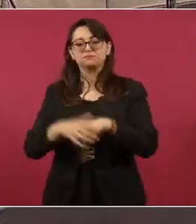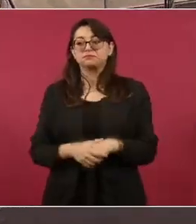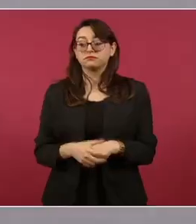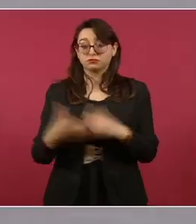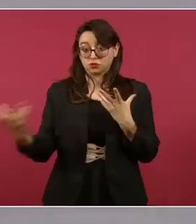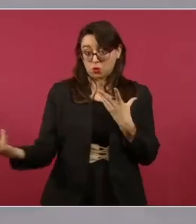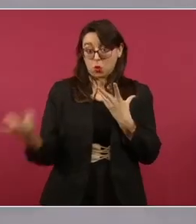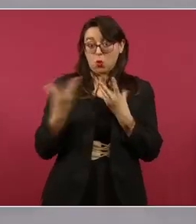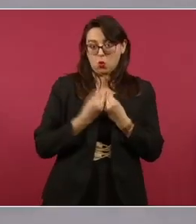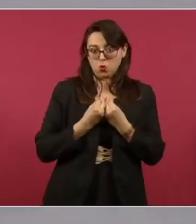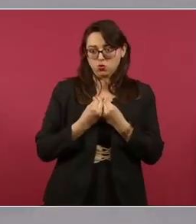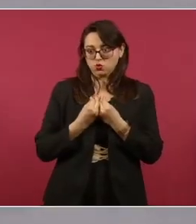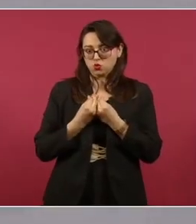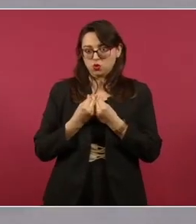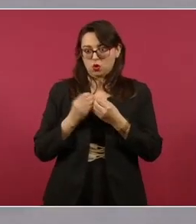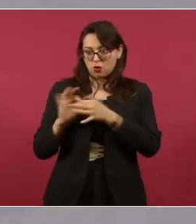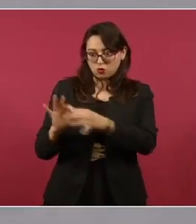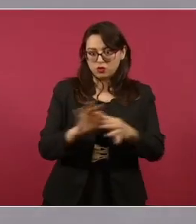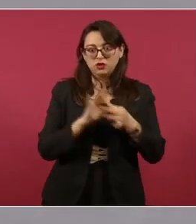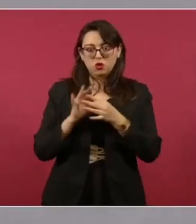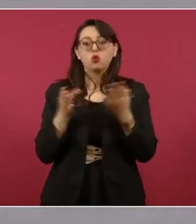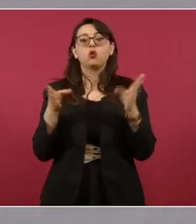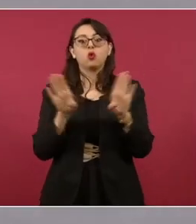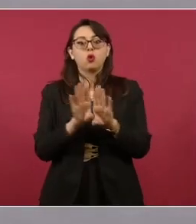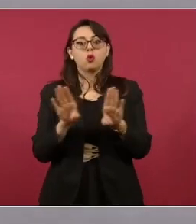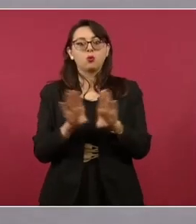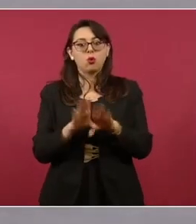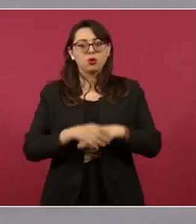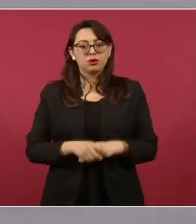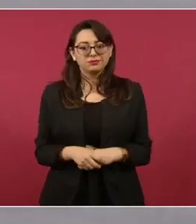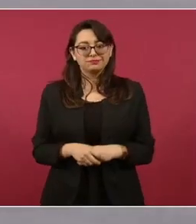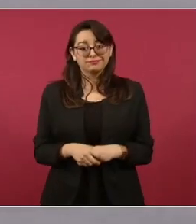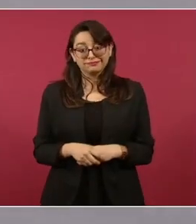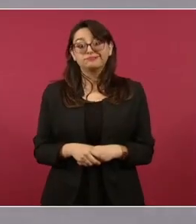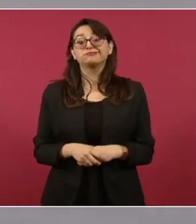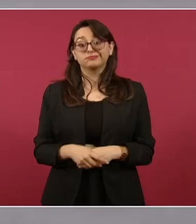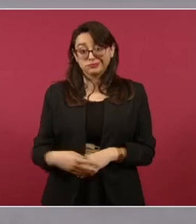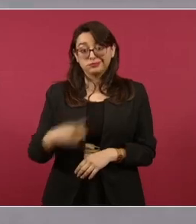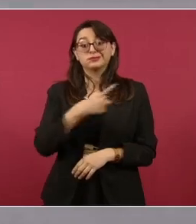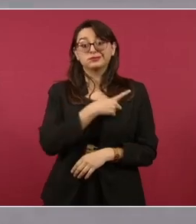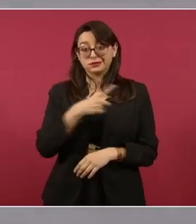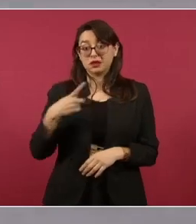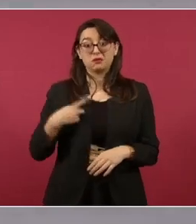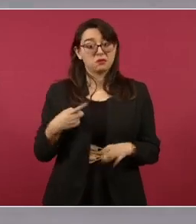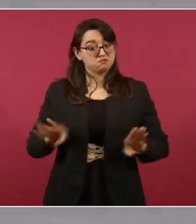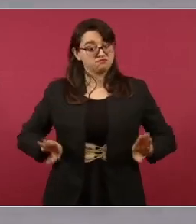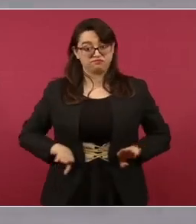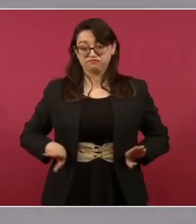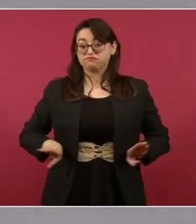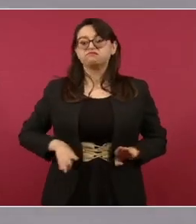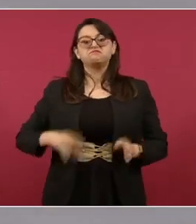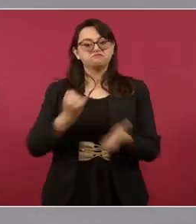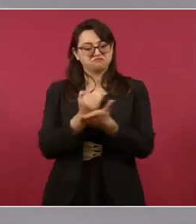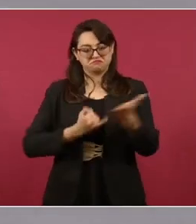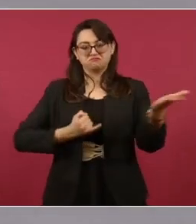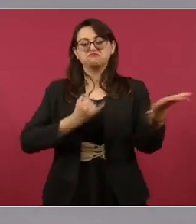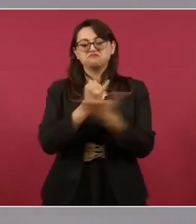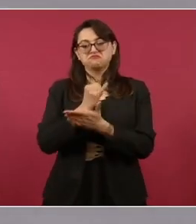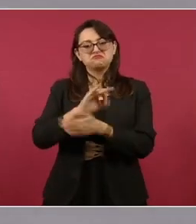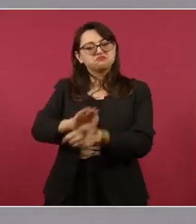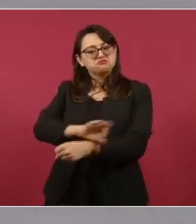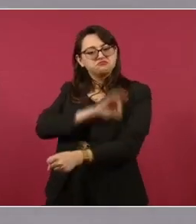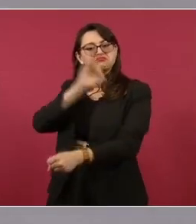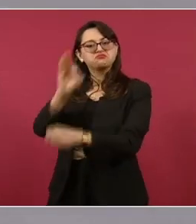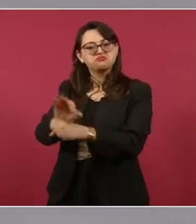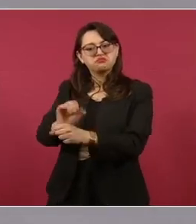contar con el pueblo era actuar decididamente en favor